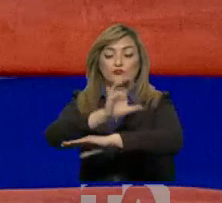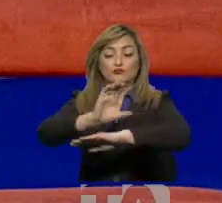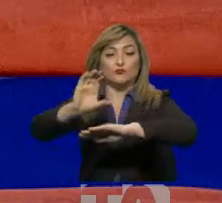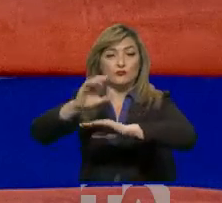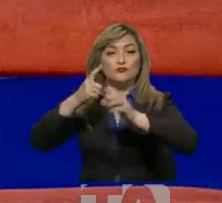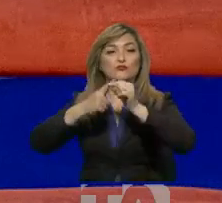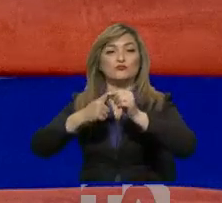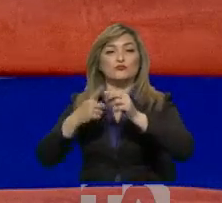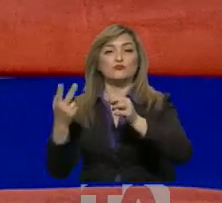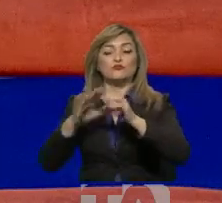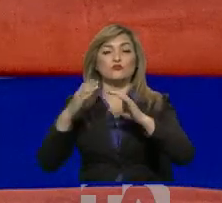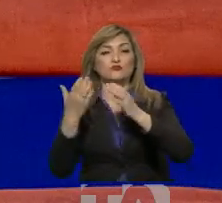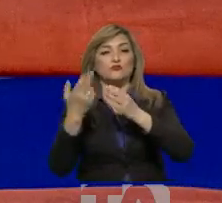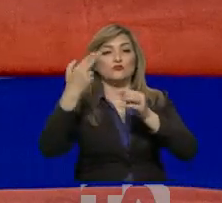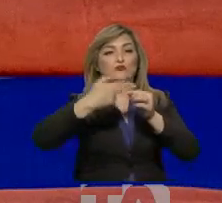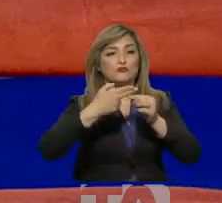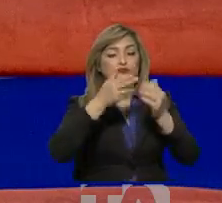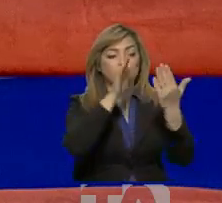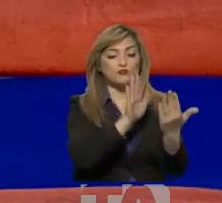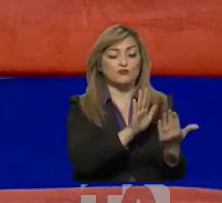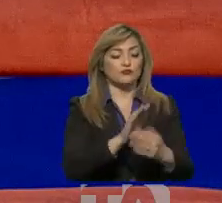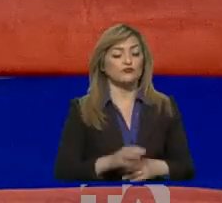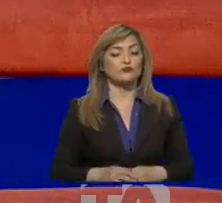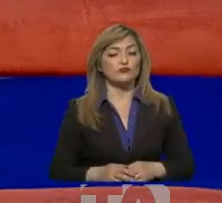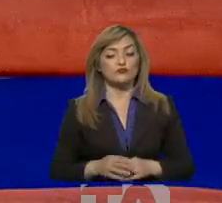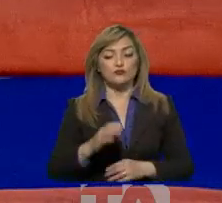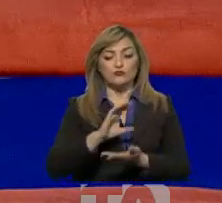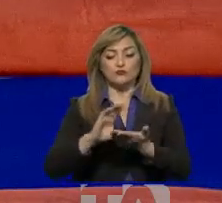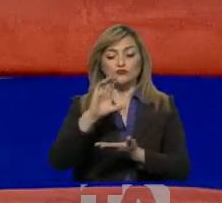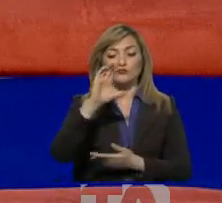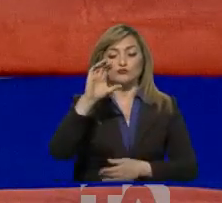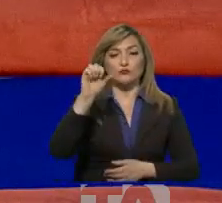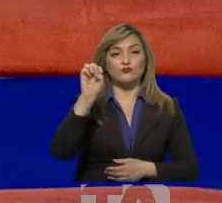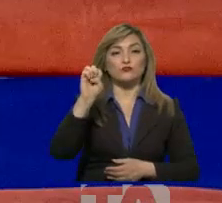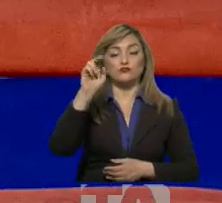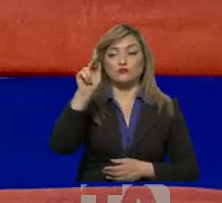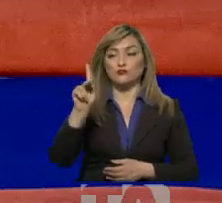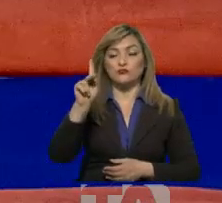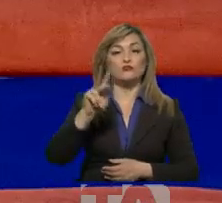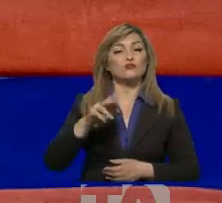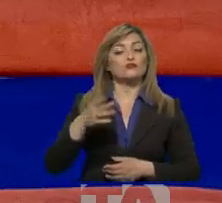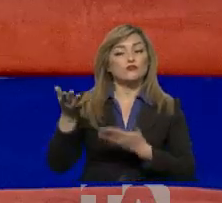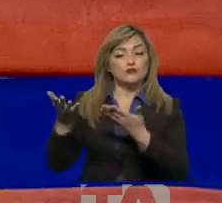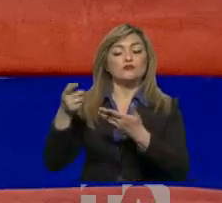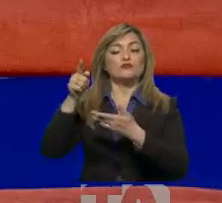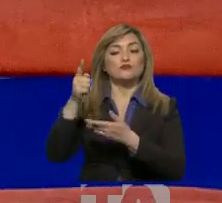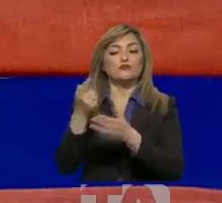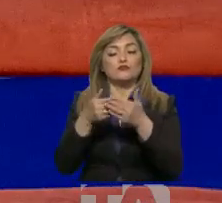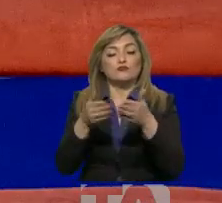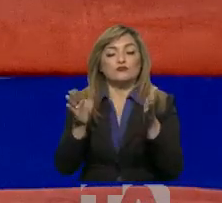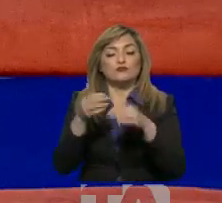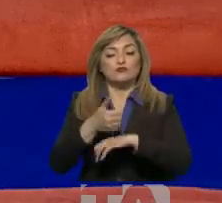se sumaron al retorno a clases presenciales. El Colegio SEC de Los Valles, ubicado en el nororiente de la capital, es uno de